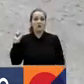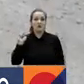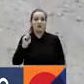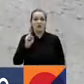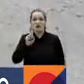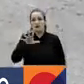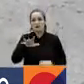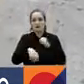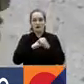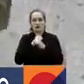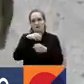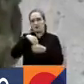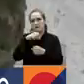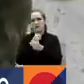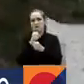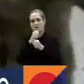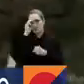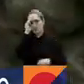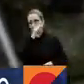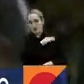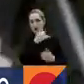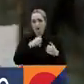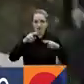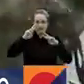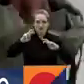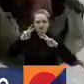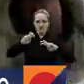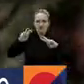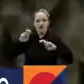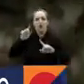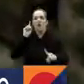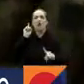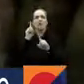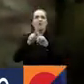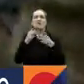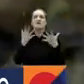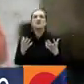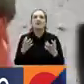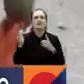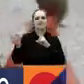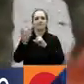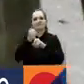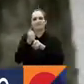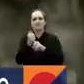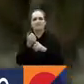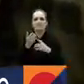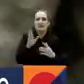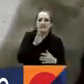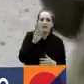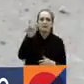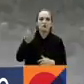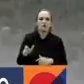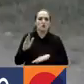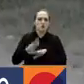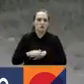institución. Las operaciones militares continúan con el fin de dar con el paradero de los responsables de este